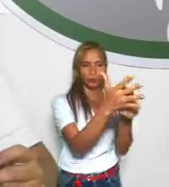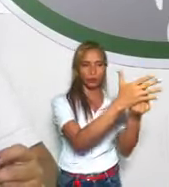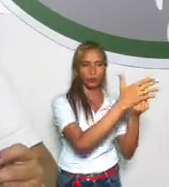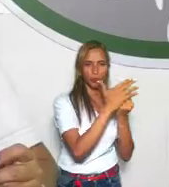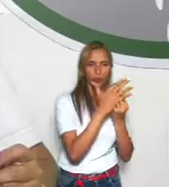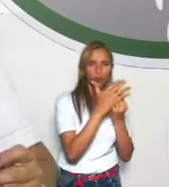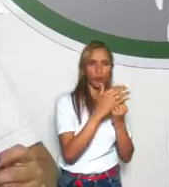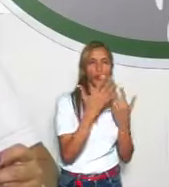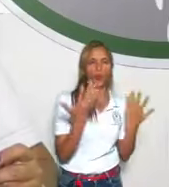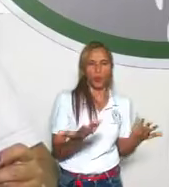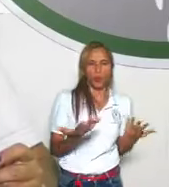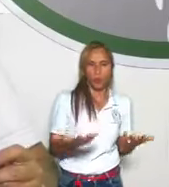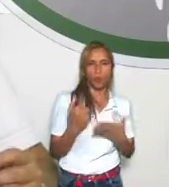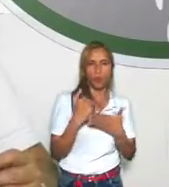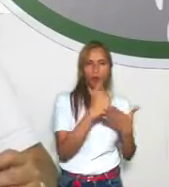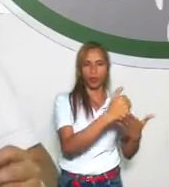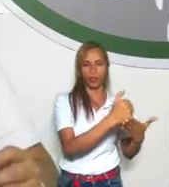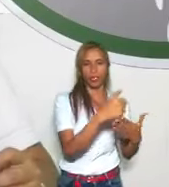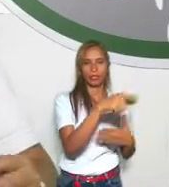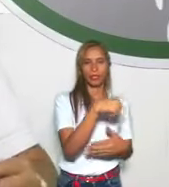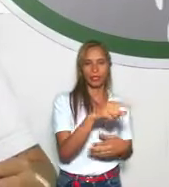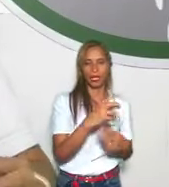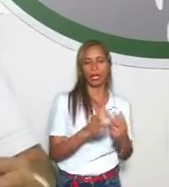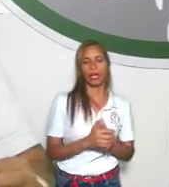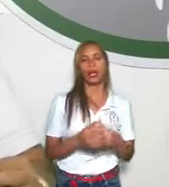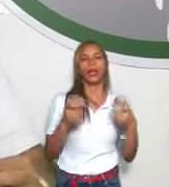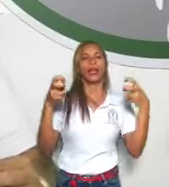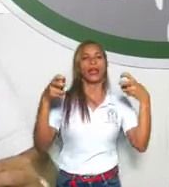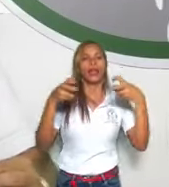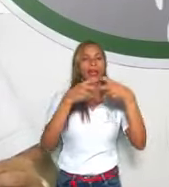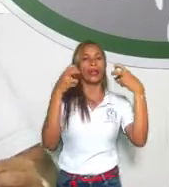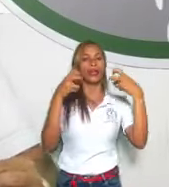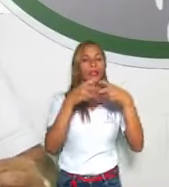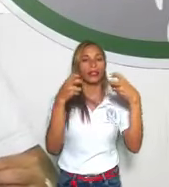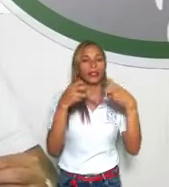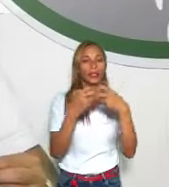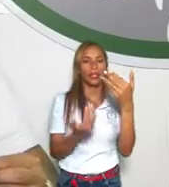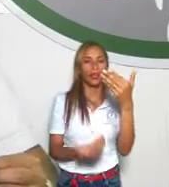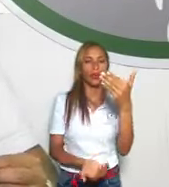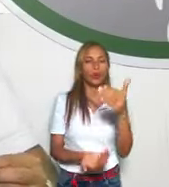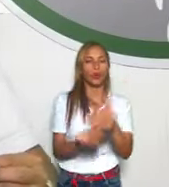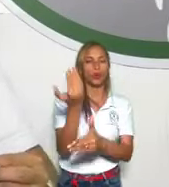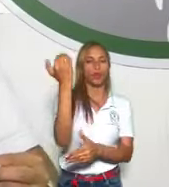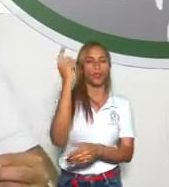Utilizar fuentes energéticas renovables, reciclar y reutilizar el